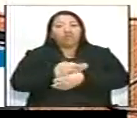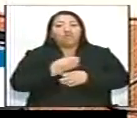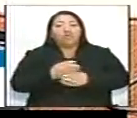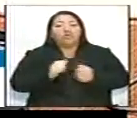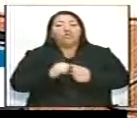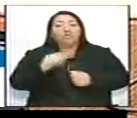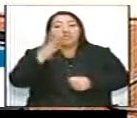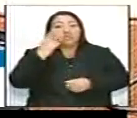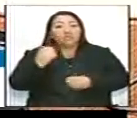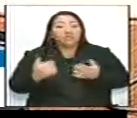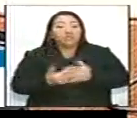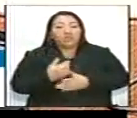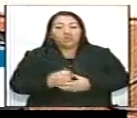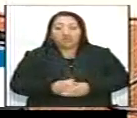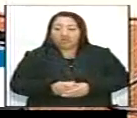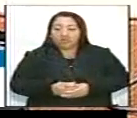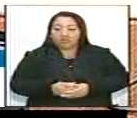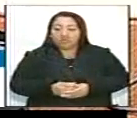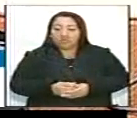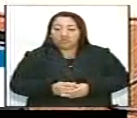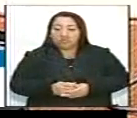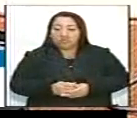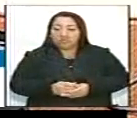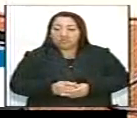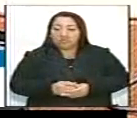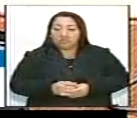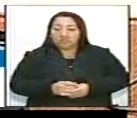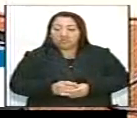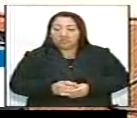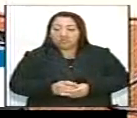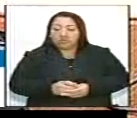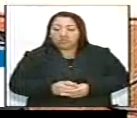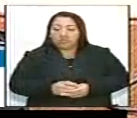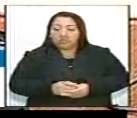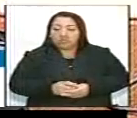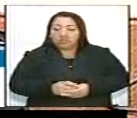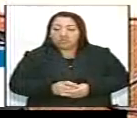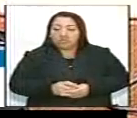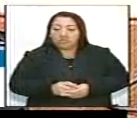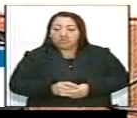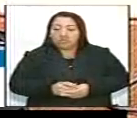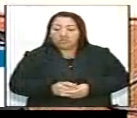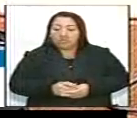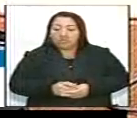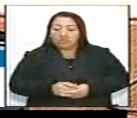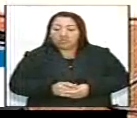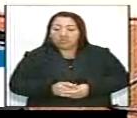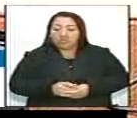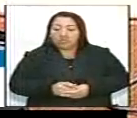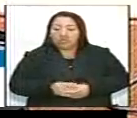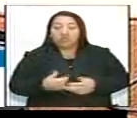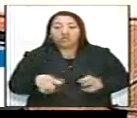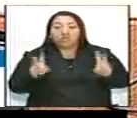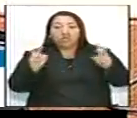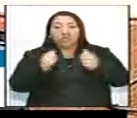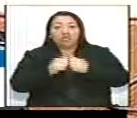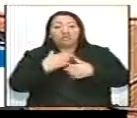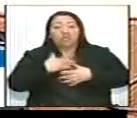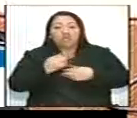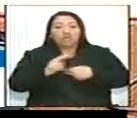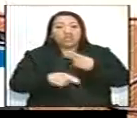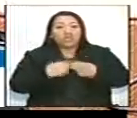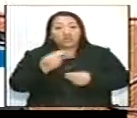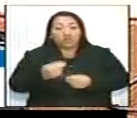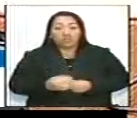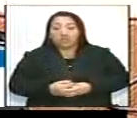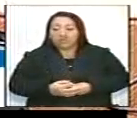una experiencia nueva de trabajo comunitario con actores que han venido trabajando básicamente con el sector salud. Y la segunda